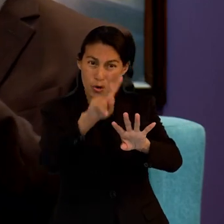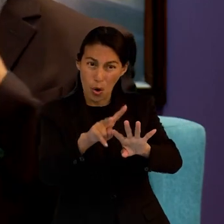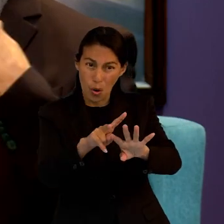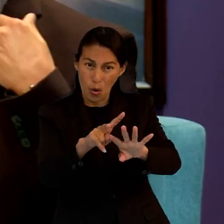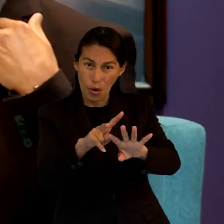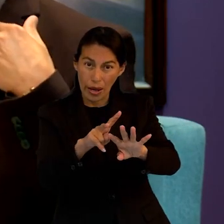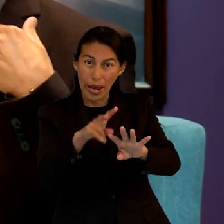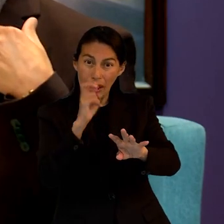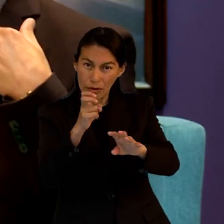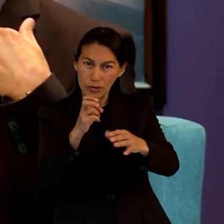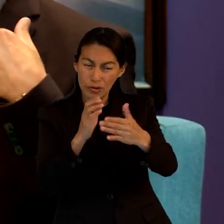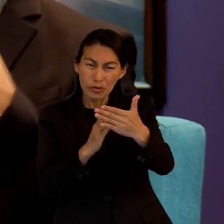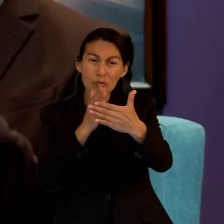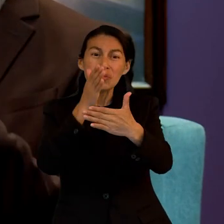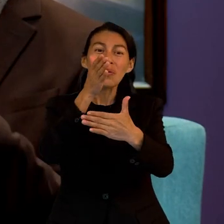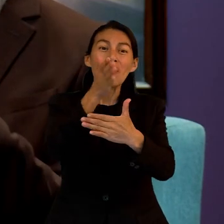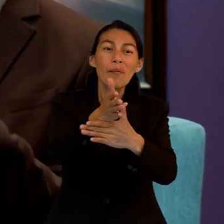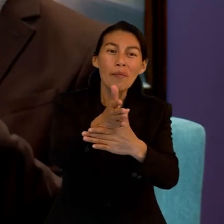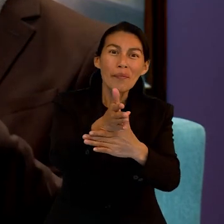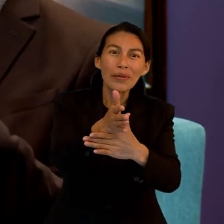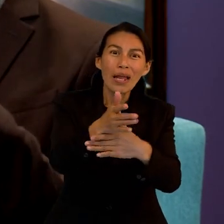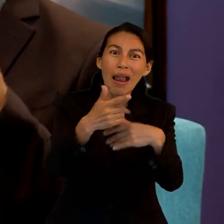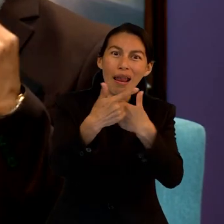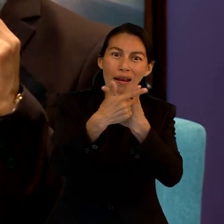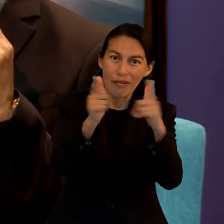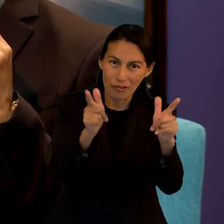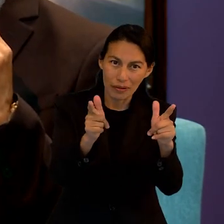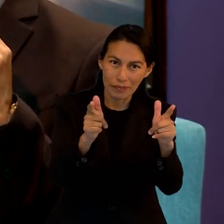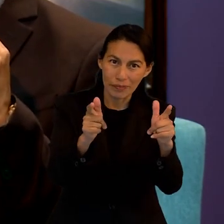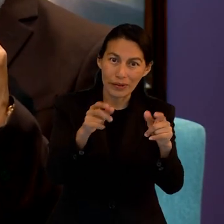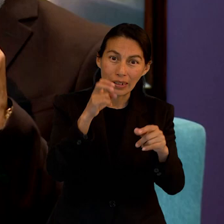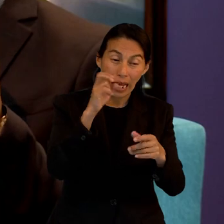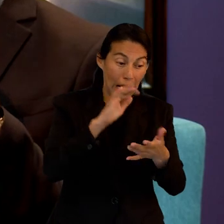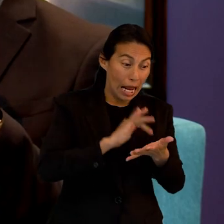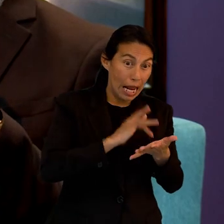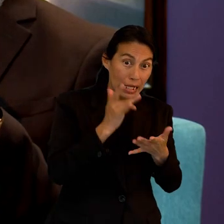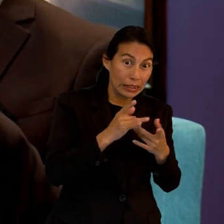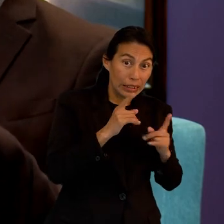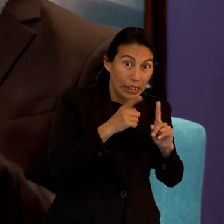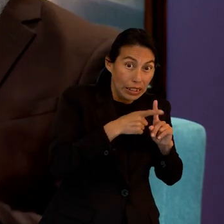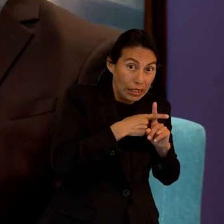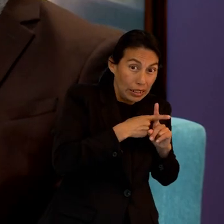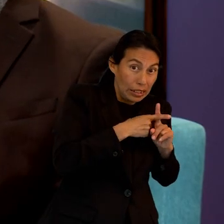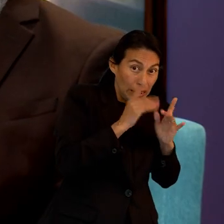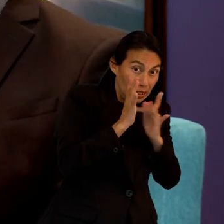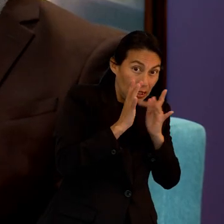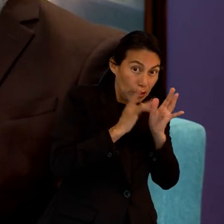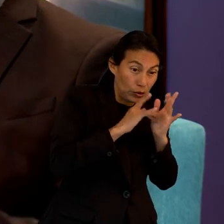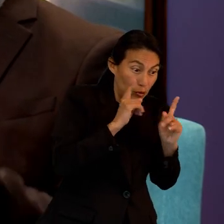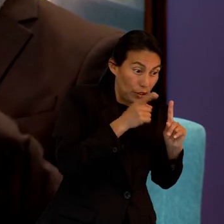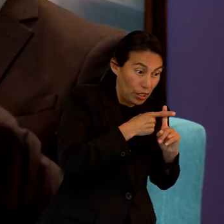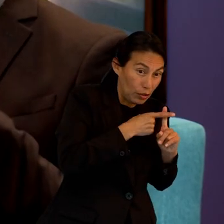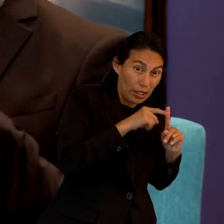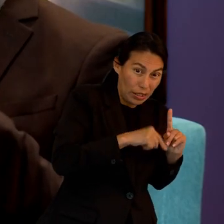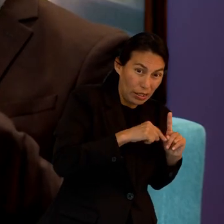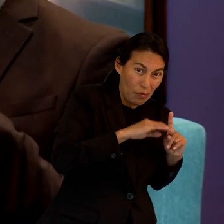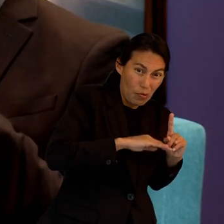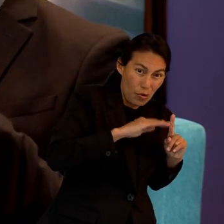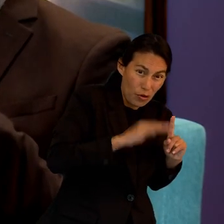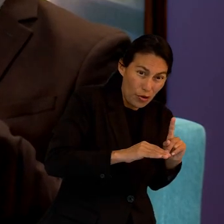ahora podemos tener una acceso directo gracias al sacrificio de cristo jesús y eso